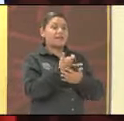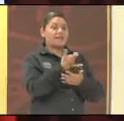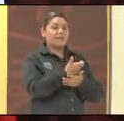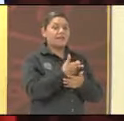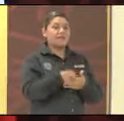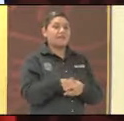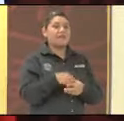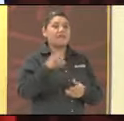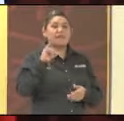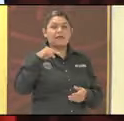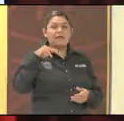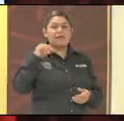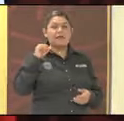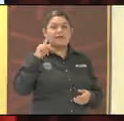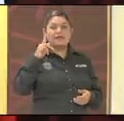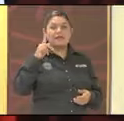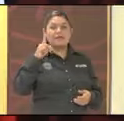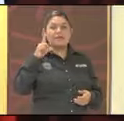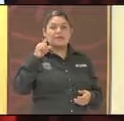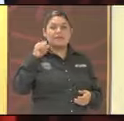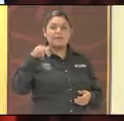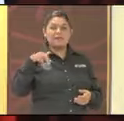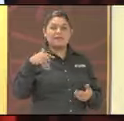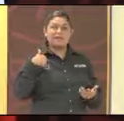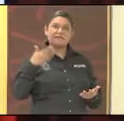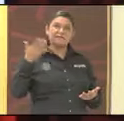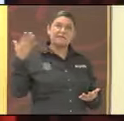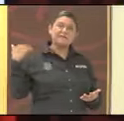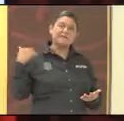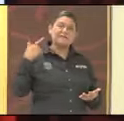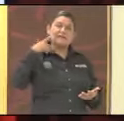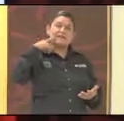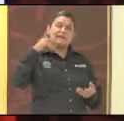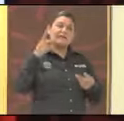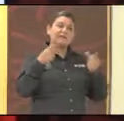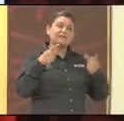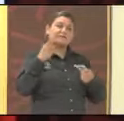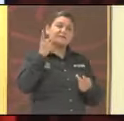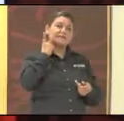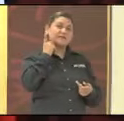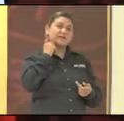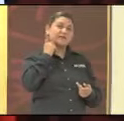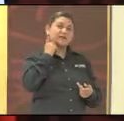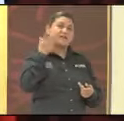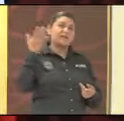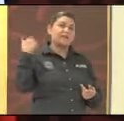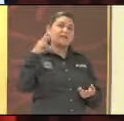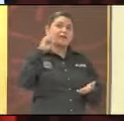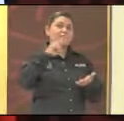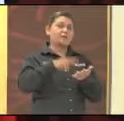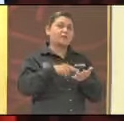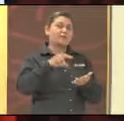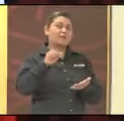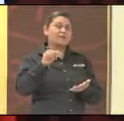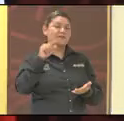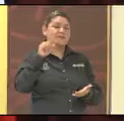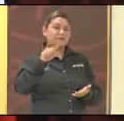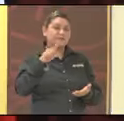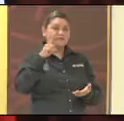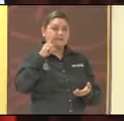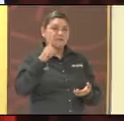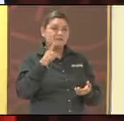fíjense, esto me tocó a mí legislar en el 2006 la constitución del IMEPLAN, Instituto Metropolitano de